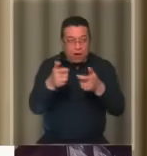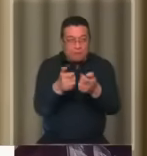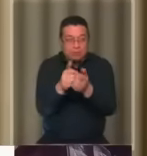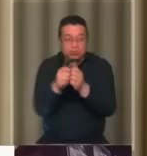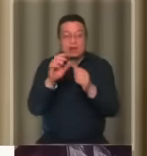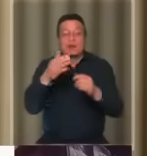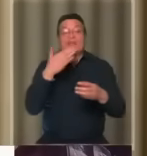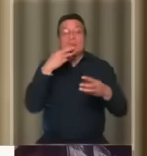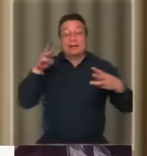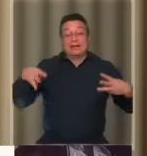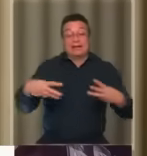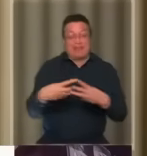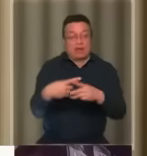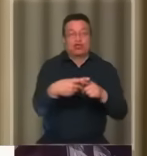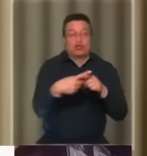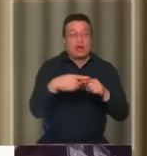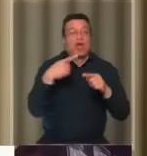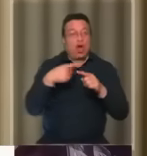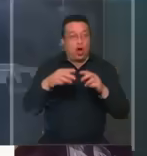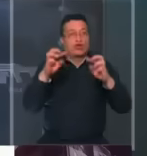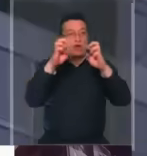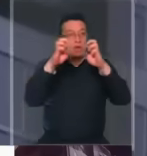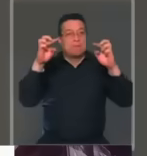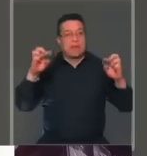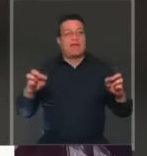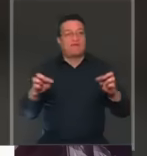redes sociales y otro tipo de plataformas digitales.